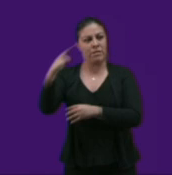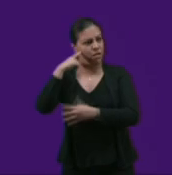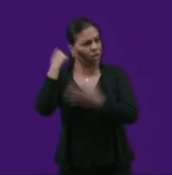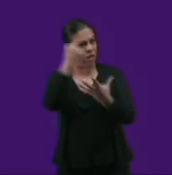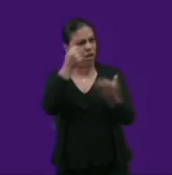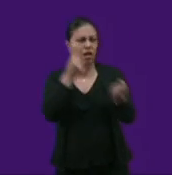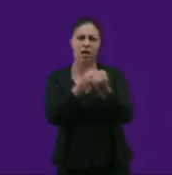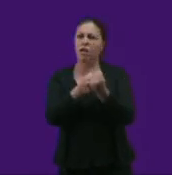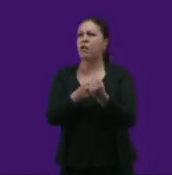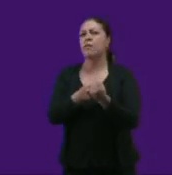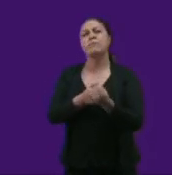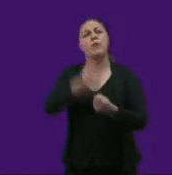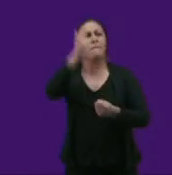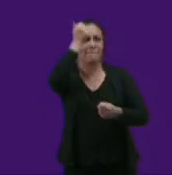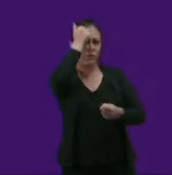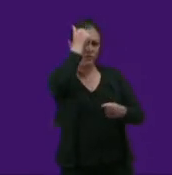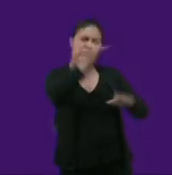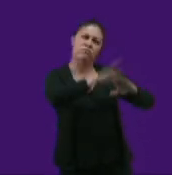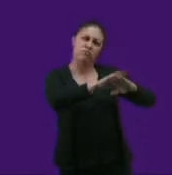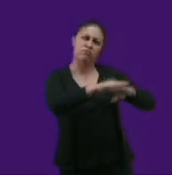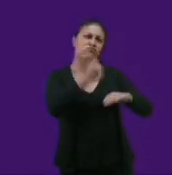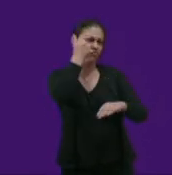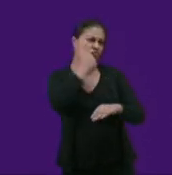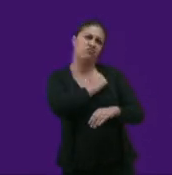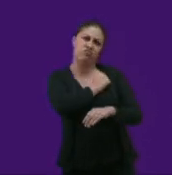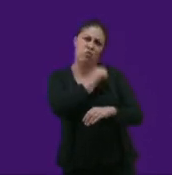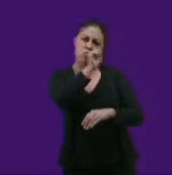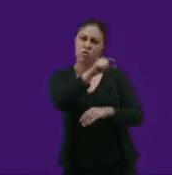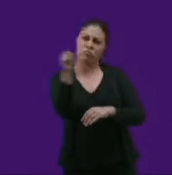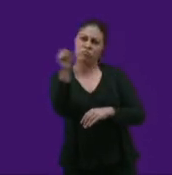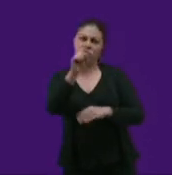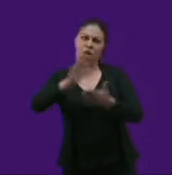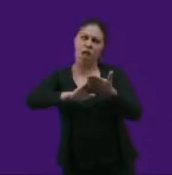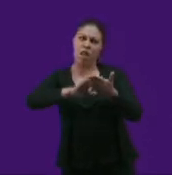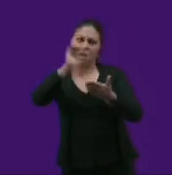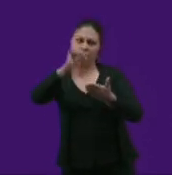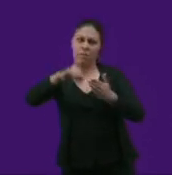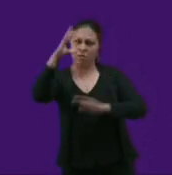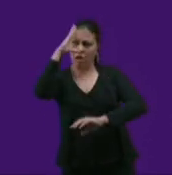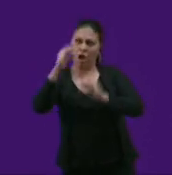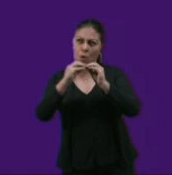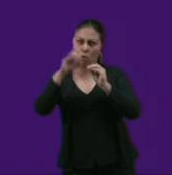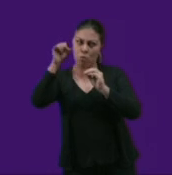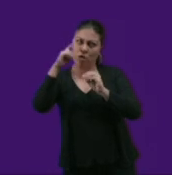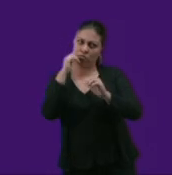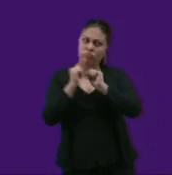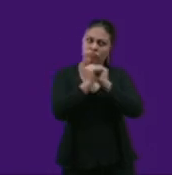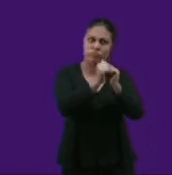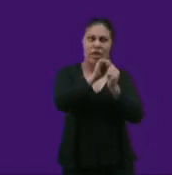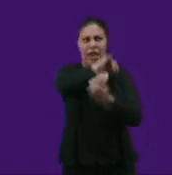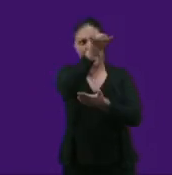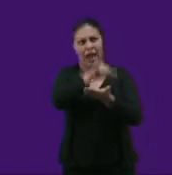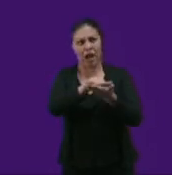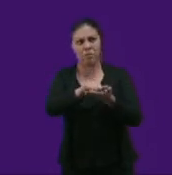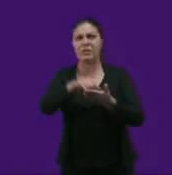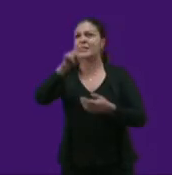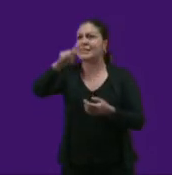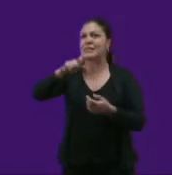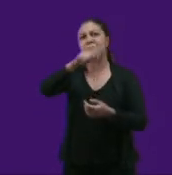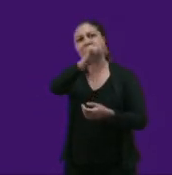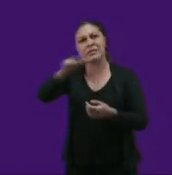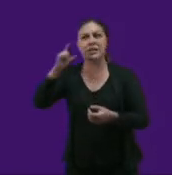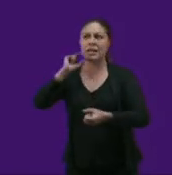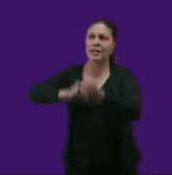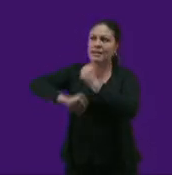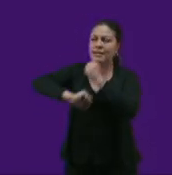a mi profesor que arregle para que yo lo pueda llevar de vuelta al aeropuerto, porque yo estaba buscando gente que ponga